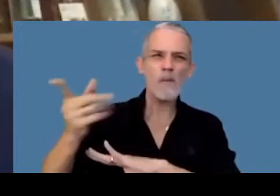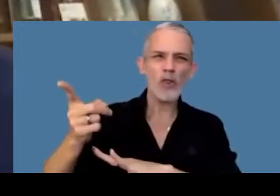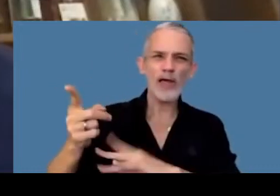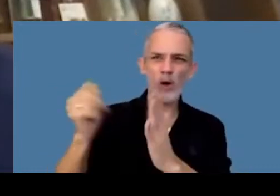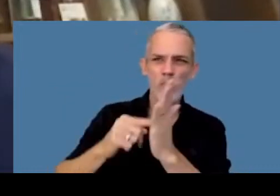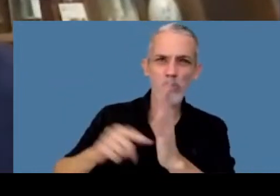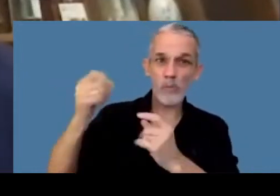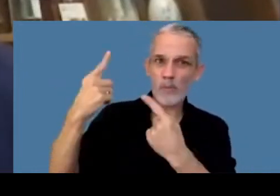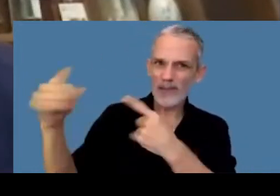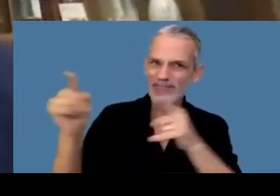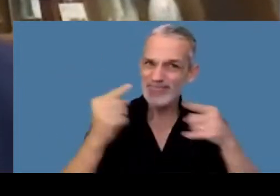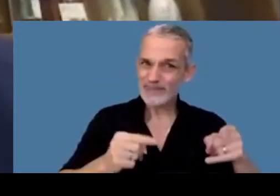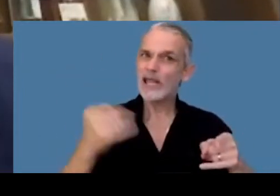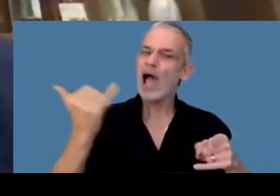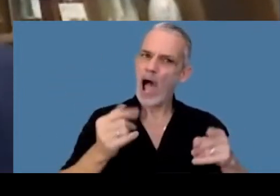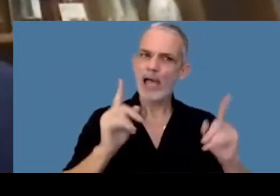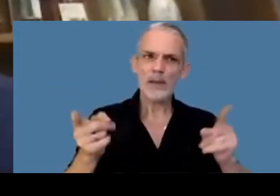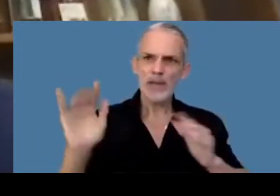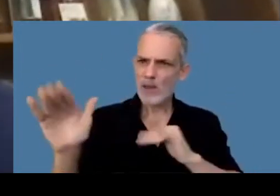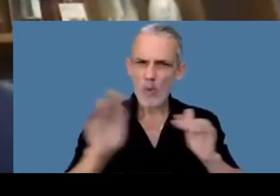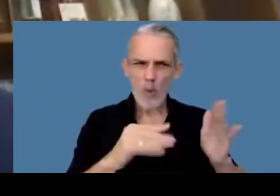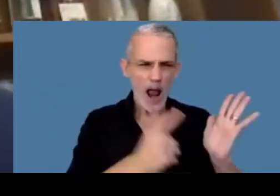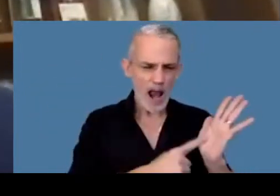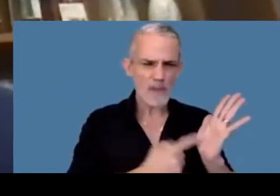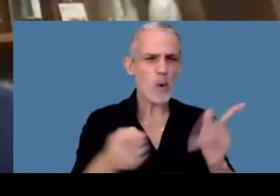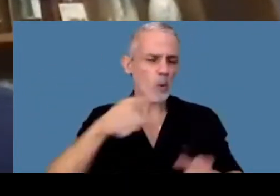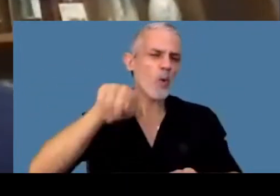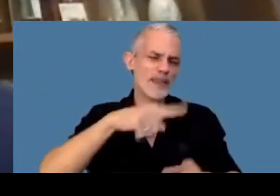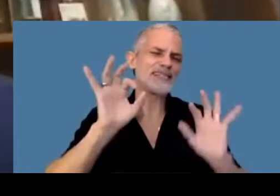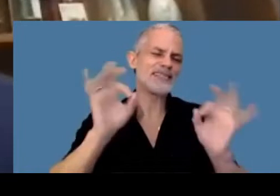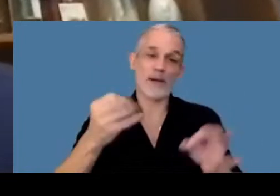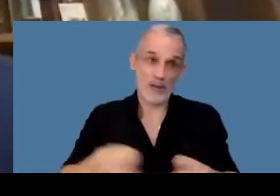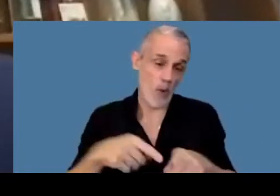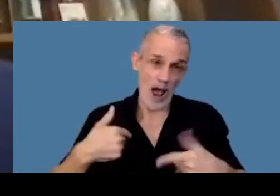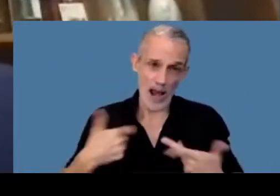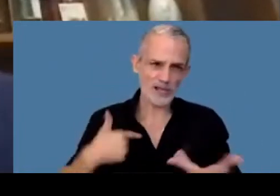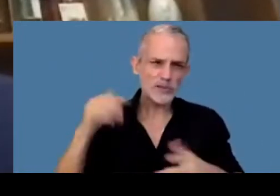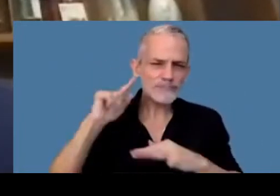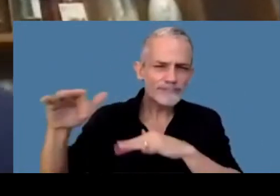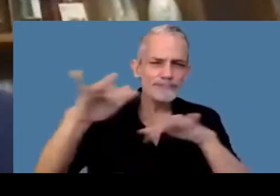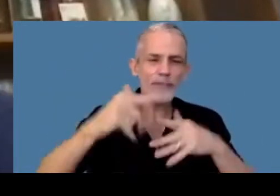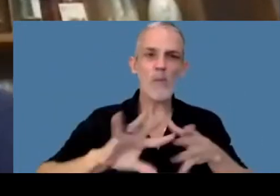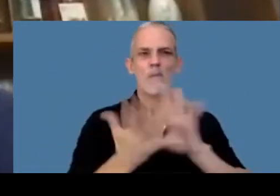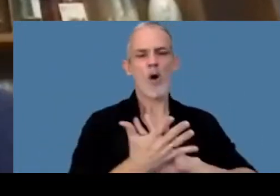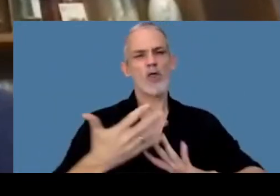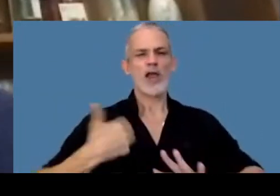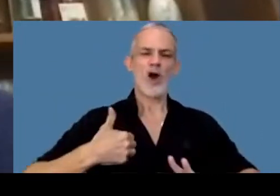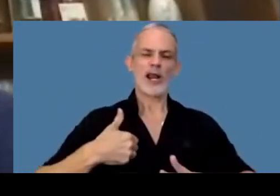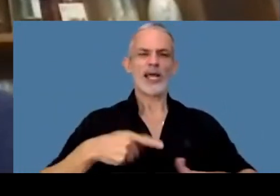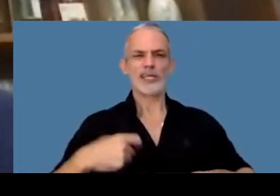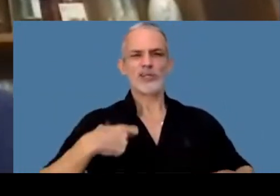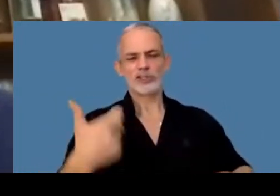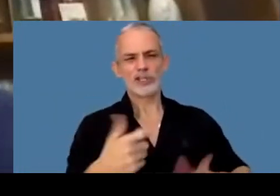características. Porque a menudo ustedes escuchan, igual que yo, se habla, no, el modelo sindical argentino está muy